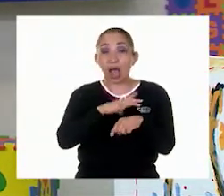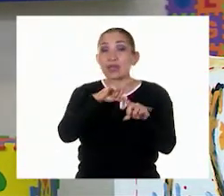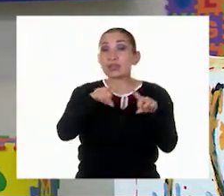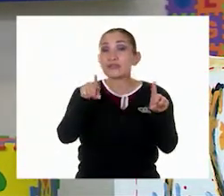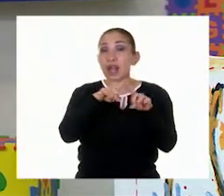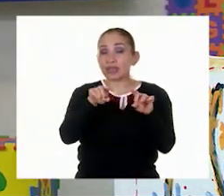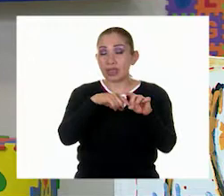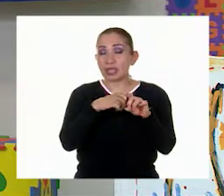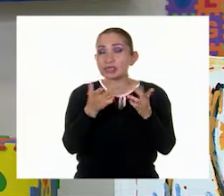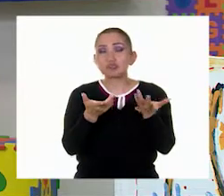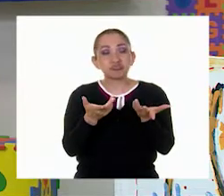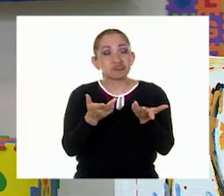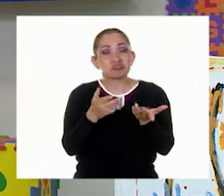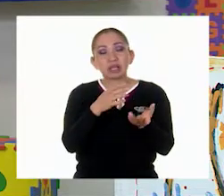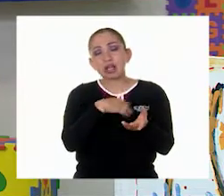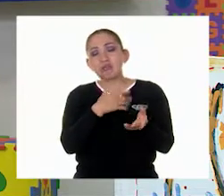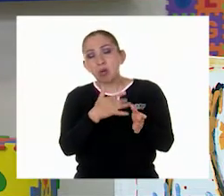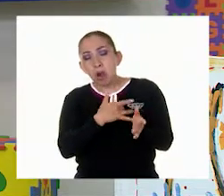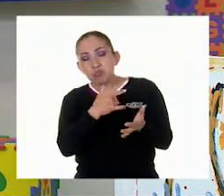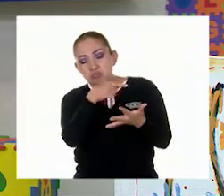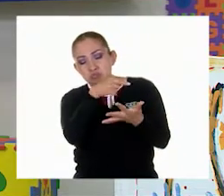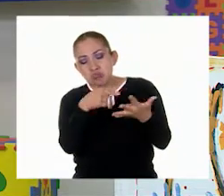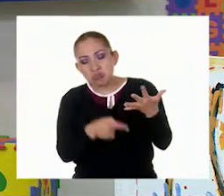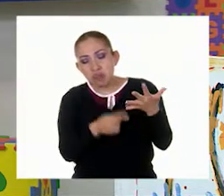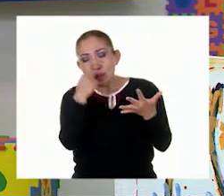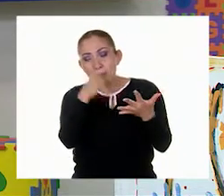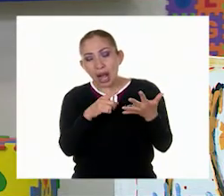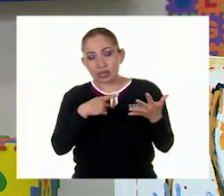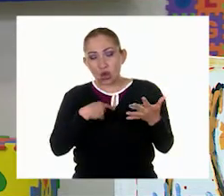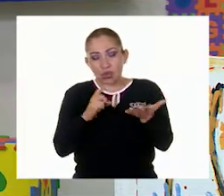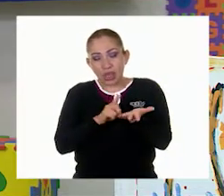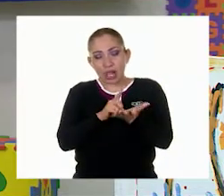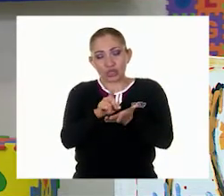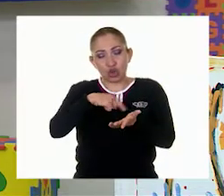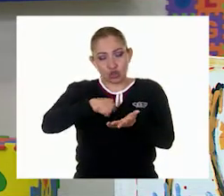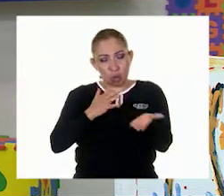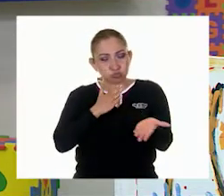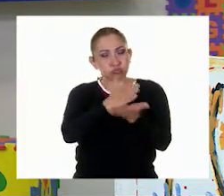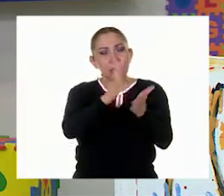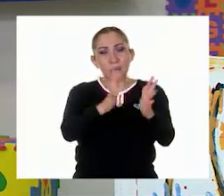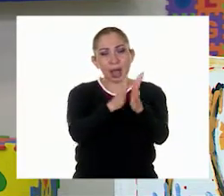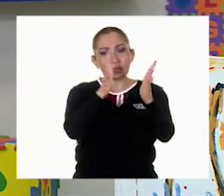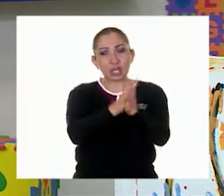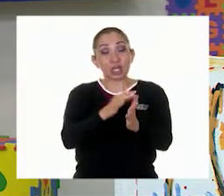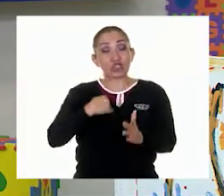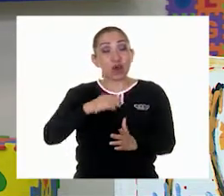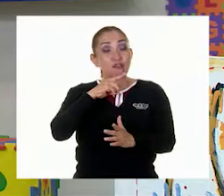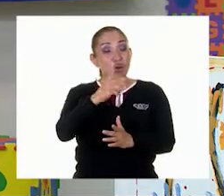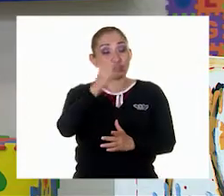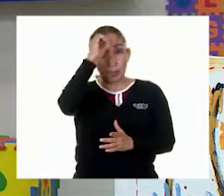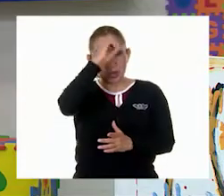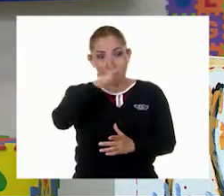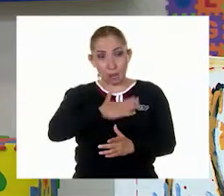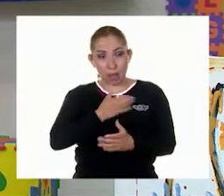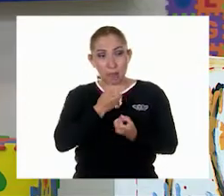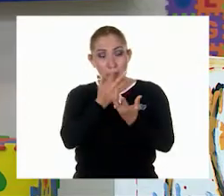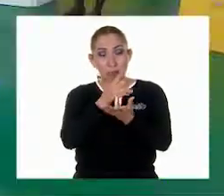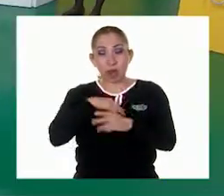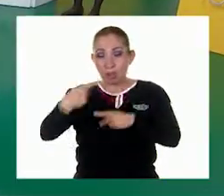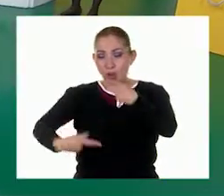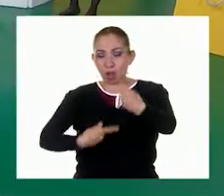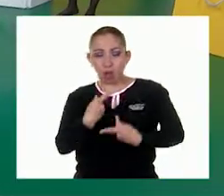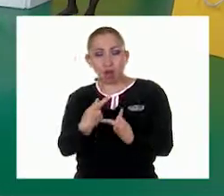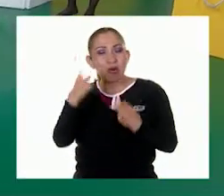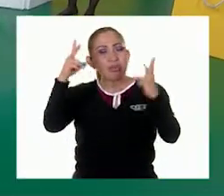diferentes opciones para ejercer tu derecho a participar y a que tu voz sea escuchada. Por ejemplo, las consultas